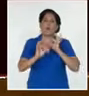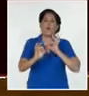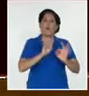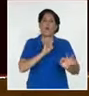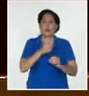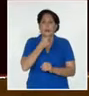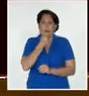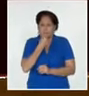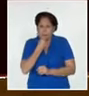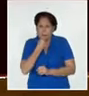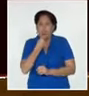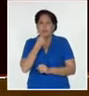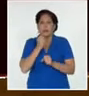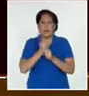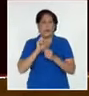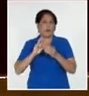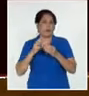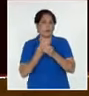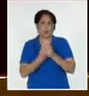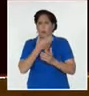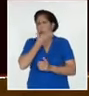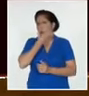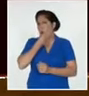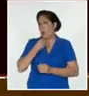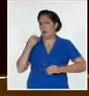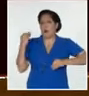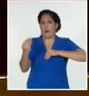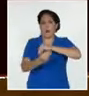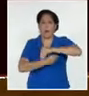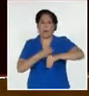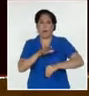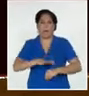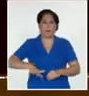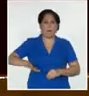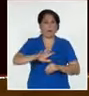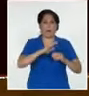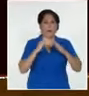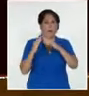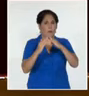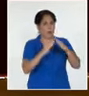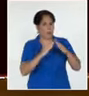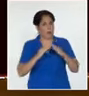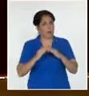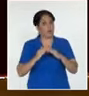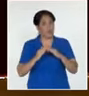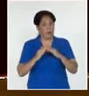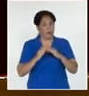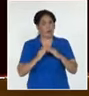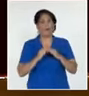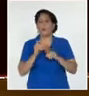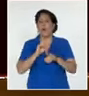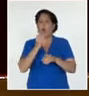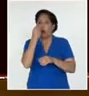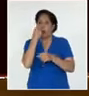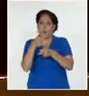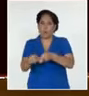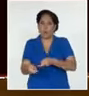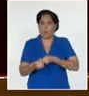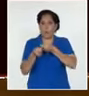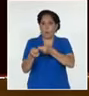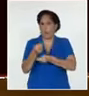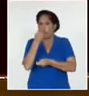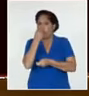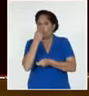edad, el trabajo con los jóvenes, la transformación social de las comunidades, el autoabastecimiento o autoconsumo, o